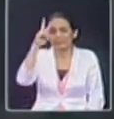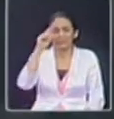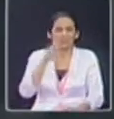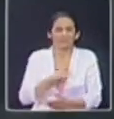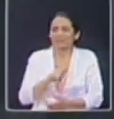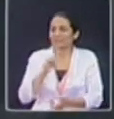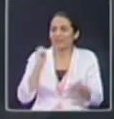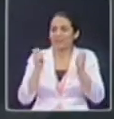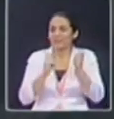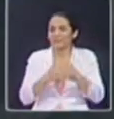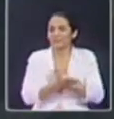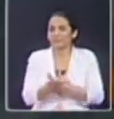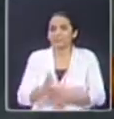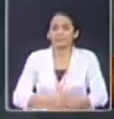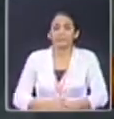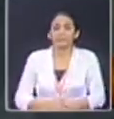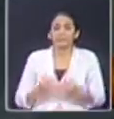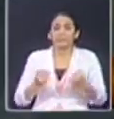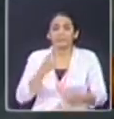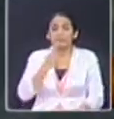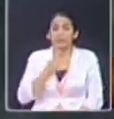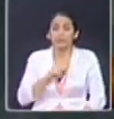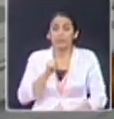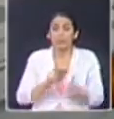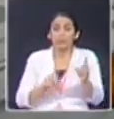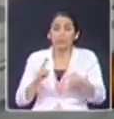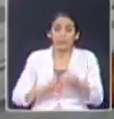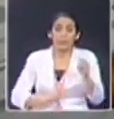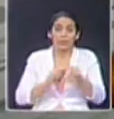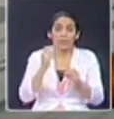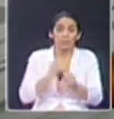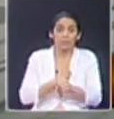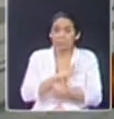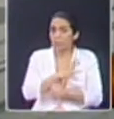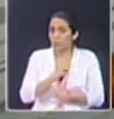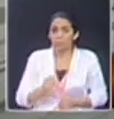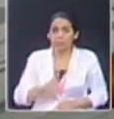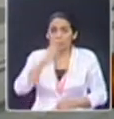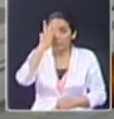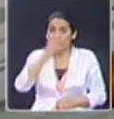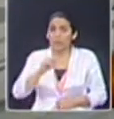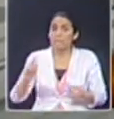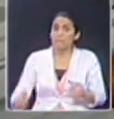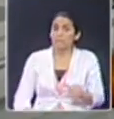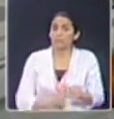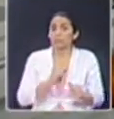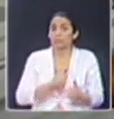esta forma se ratifica que todavía no habrán trabajadores en la obra hasta que todas las formalidades